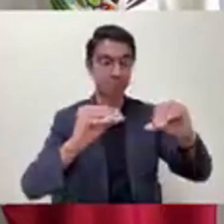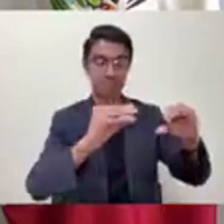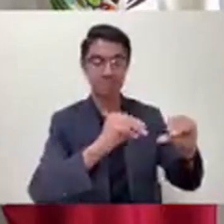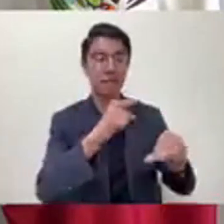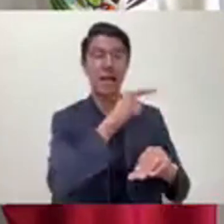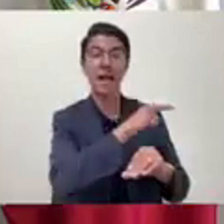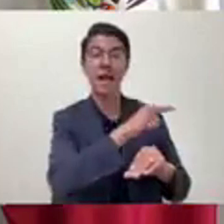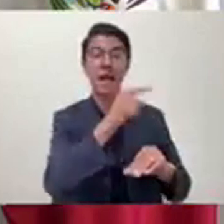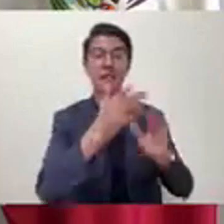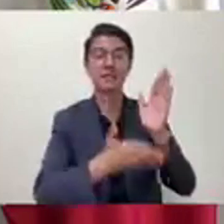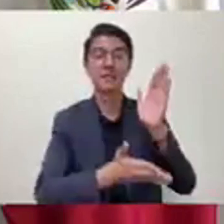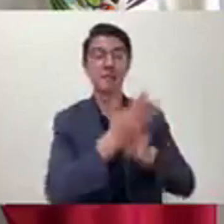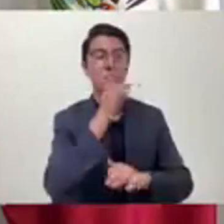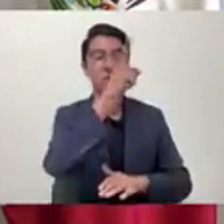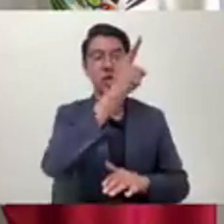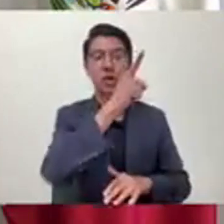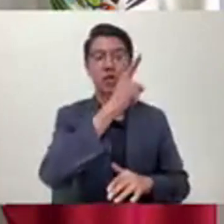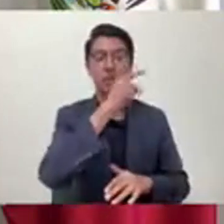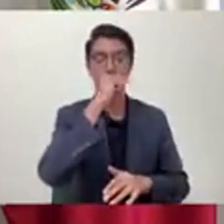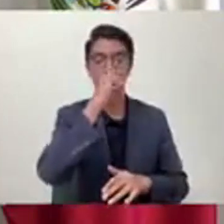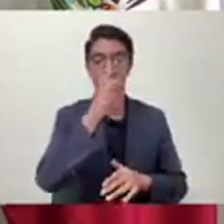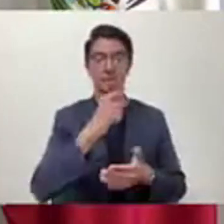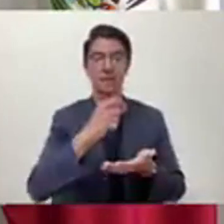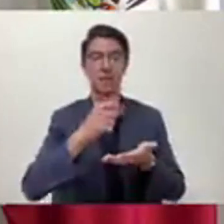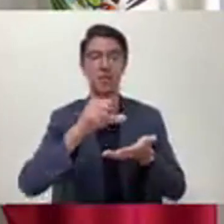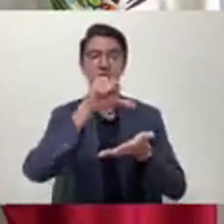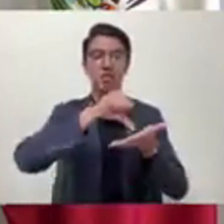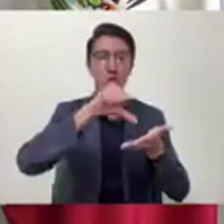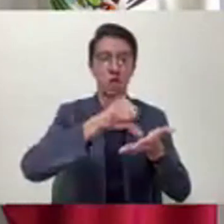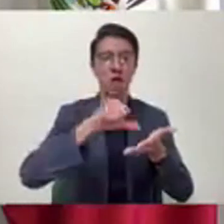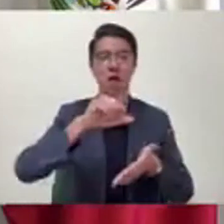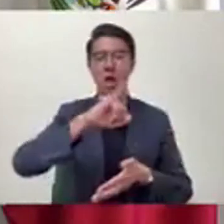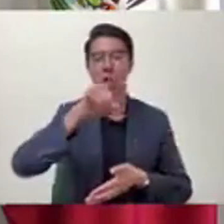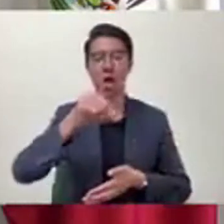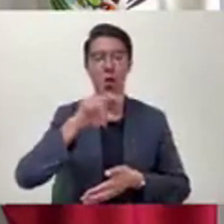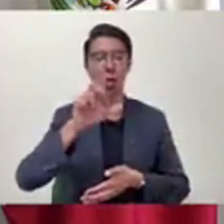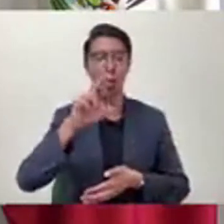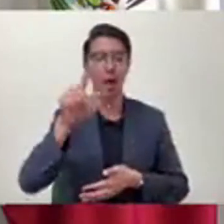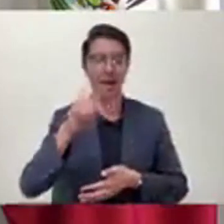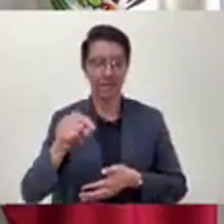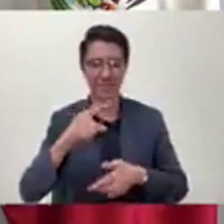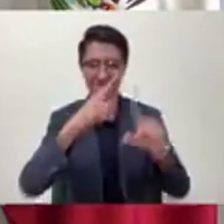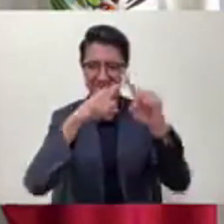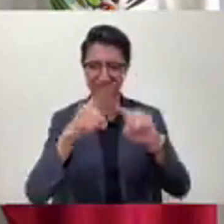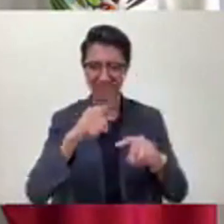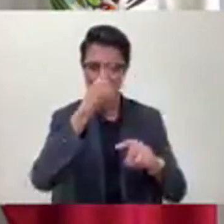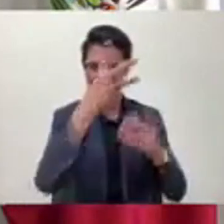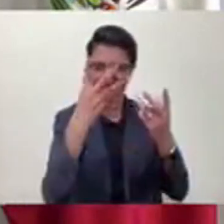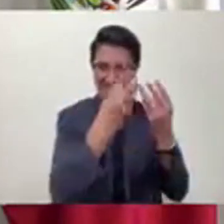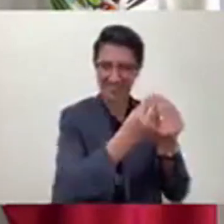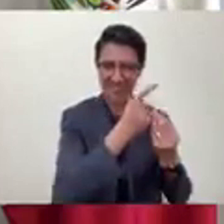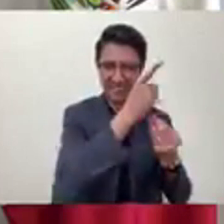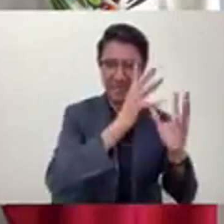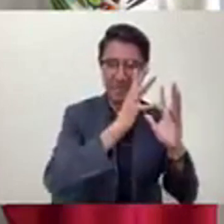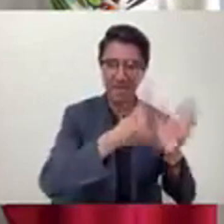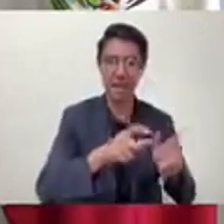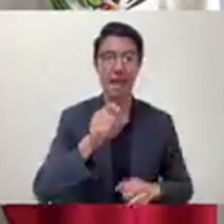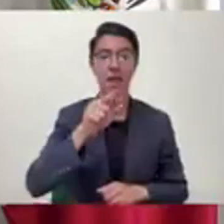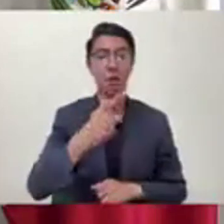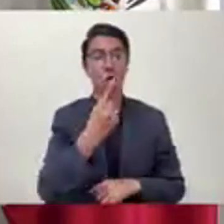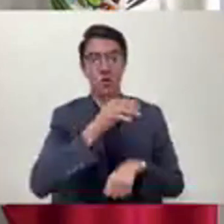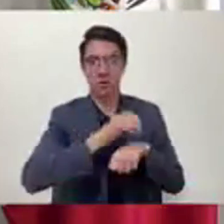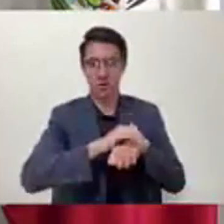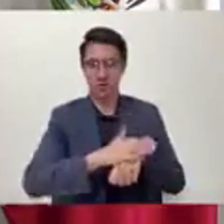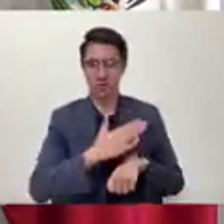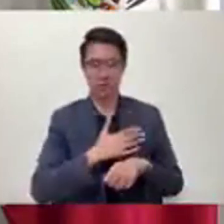son tribunales que haban avanzado este programa y ha sido parte inl un servidor estuvo en Estados Unidos también como parte de la capacitación de